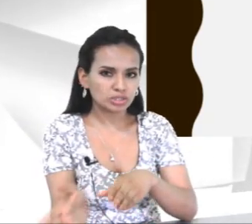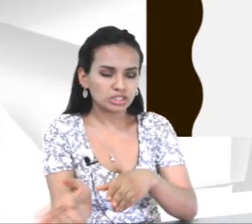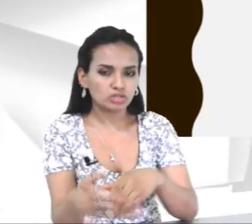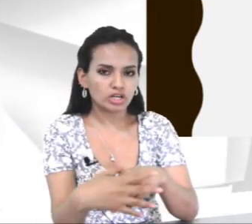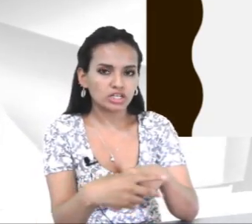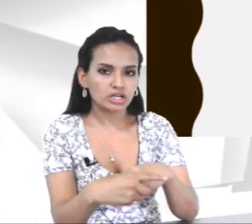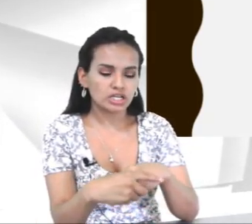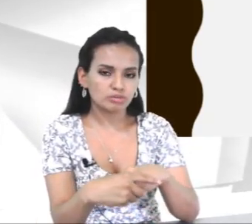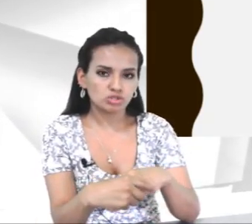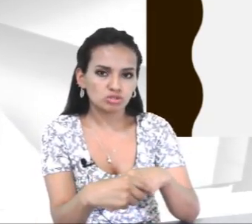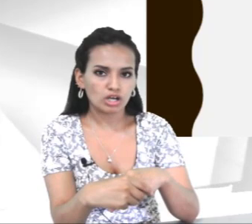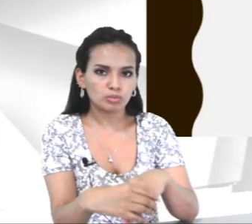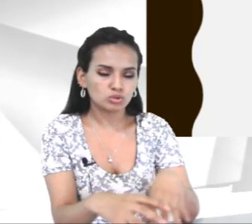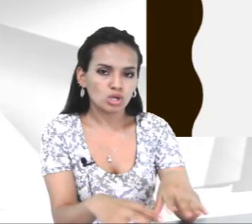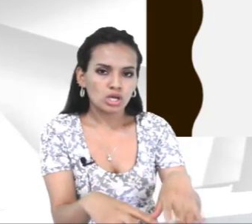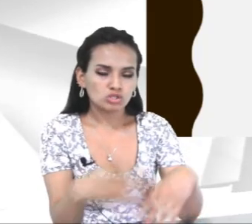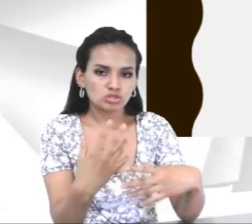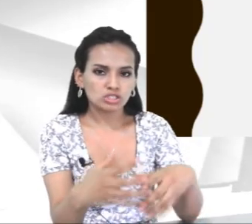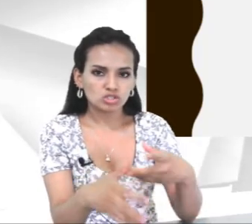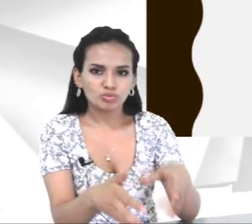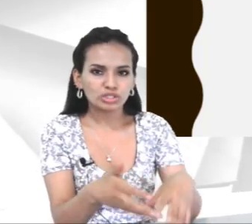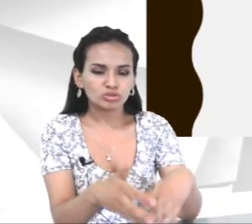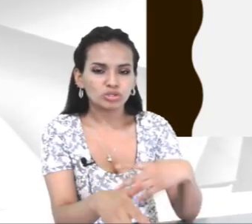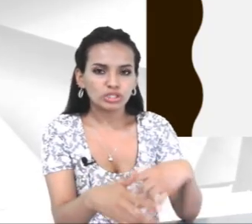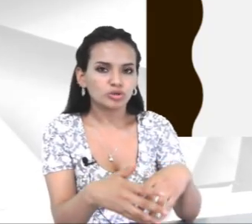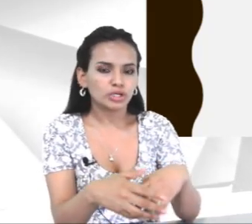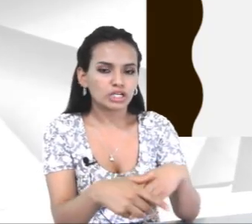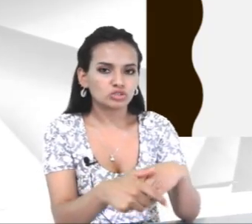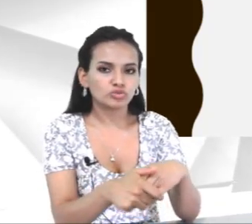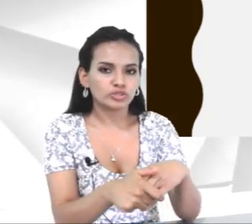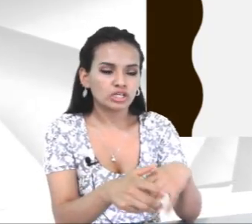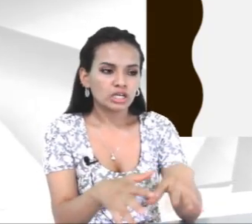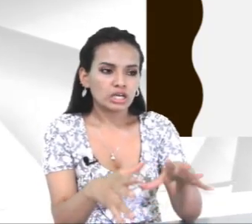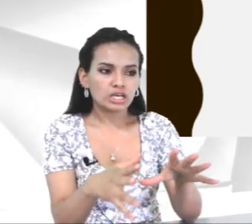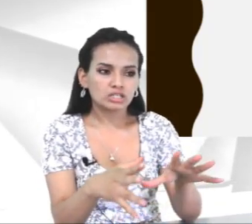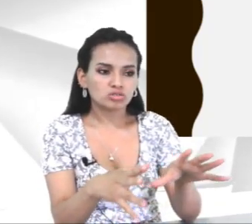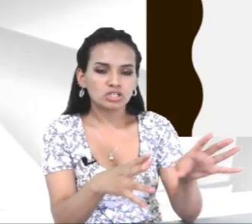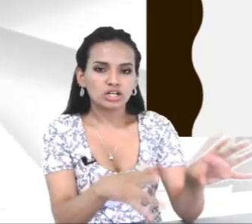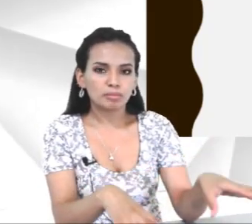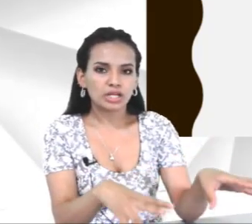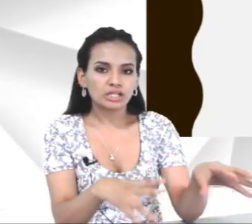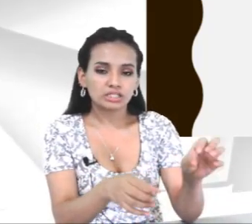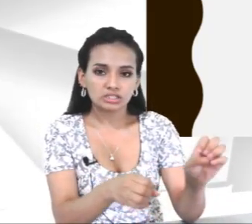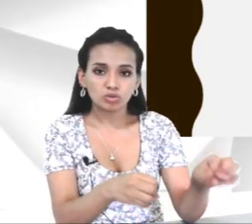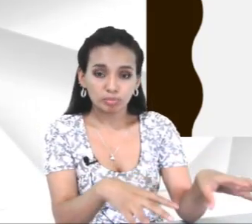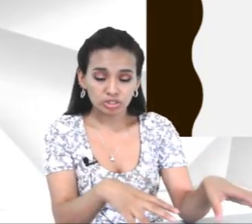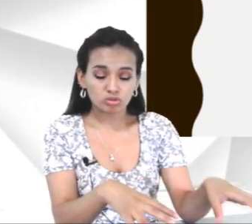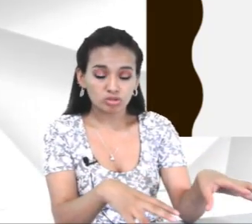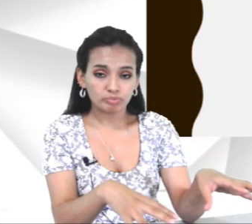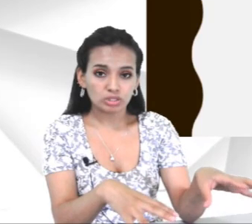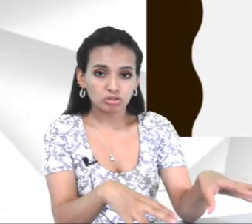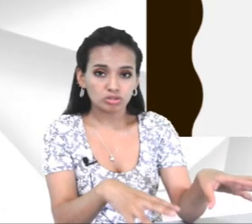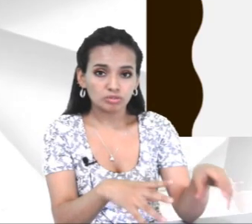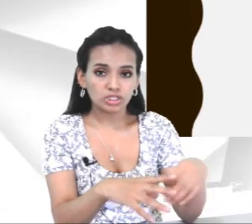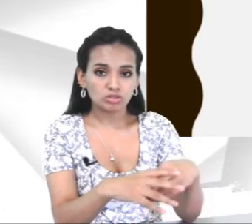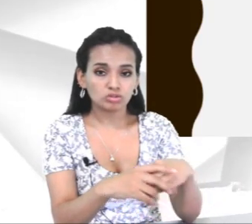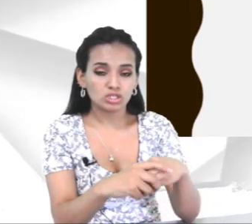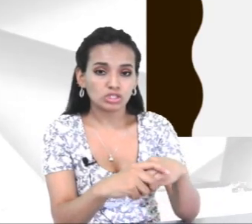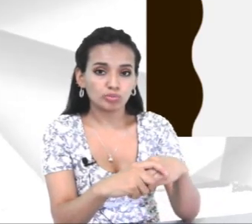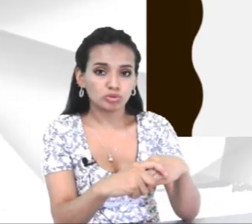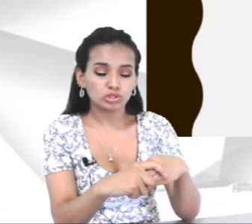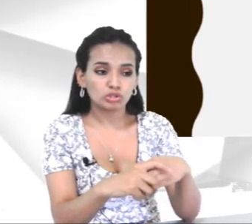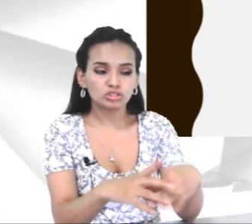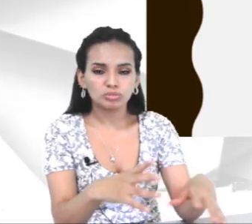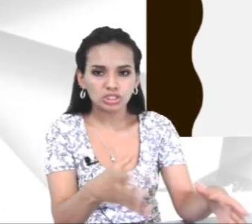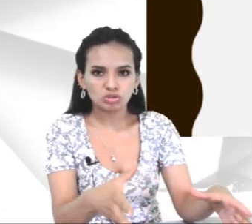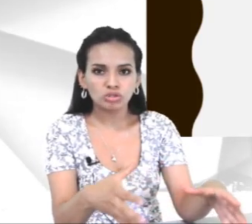toda esa materia inorgánica que ya mencionamos sustancias como el nitrógeno el azufre son derramadas así como el productor petróleo también entonces